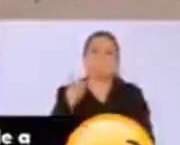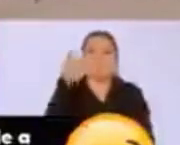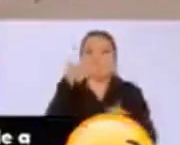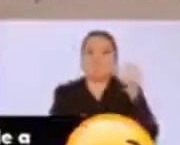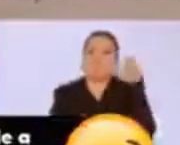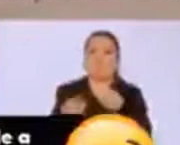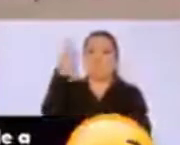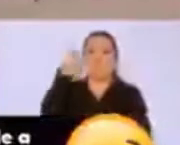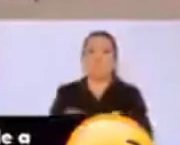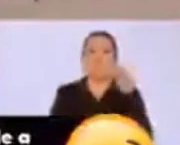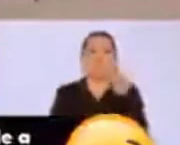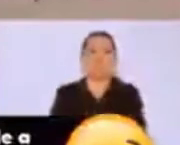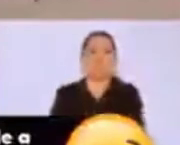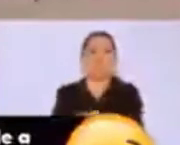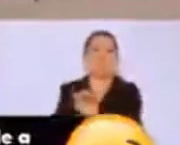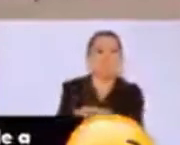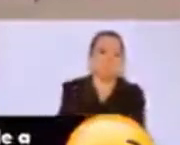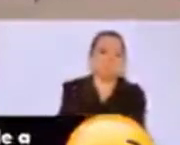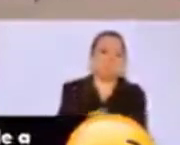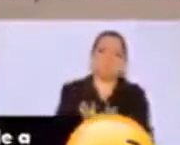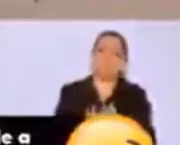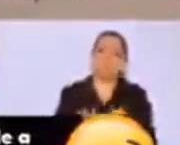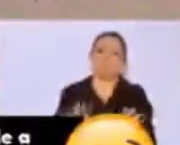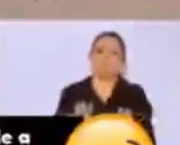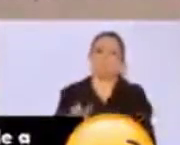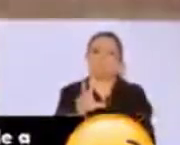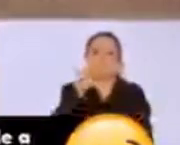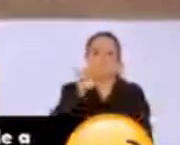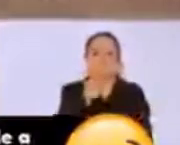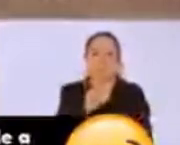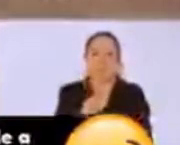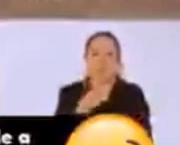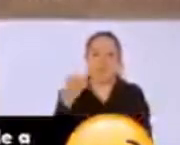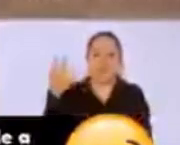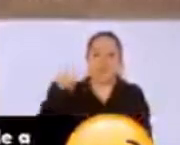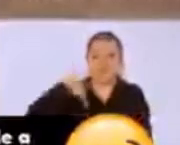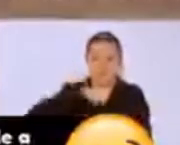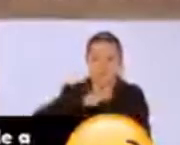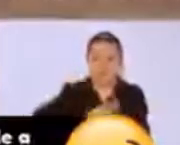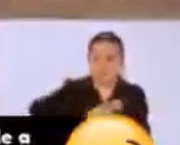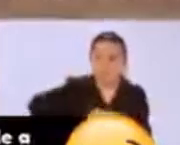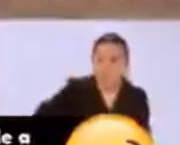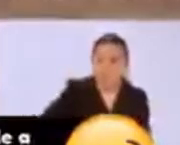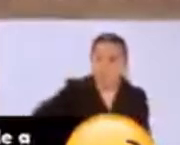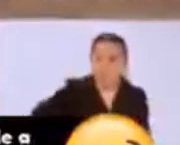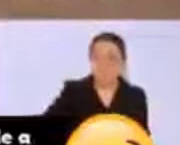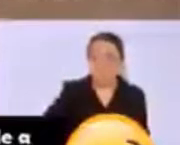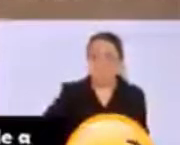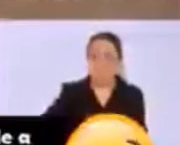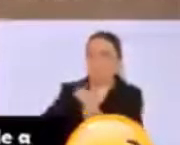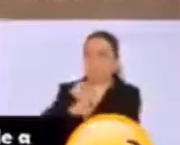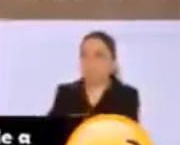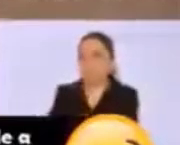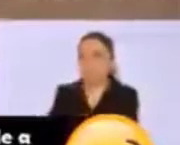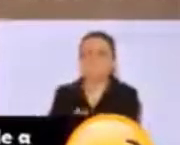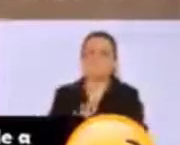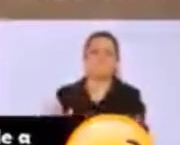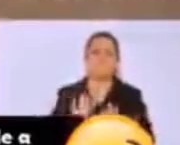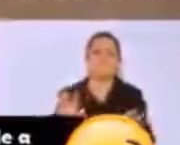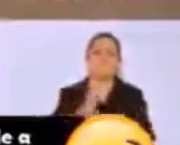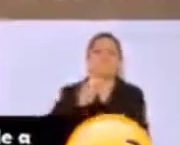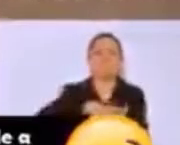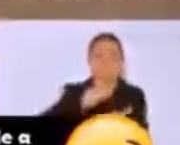autoritarios, no somos represores, se garantizan libertades